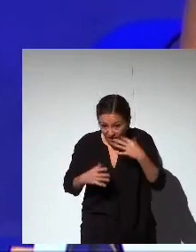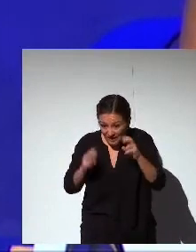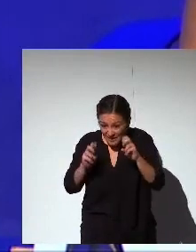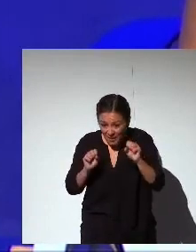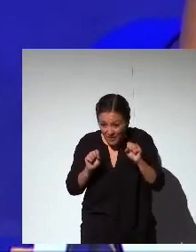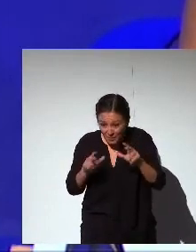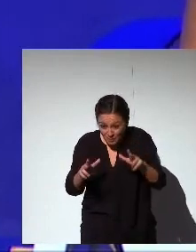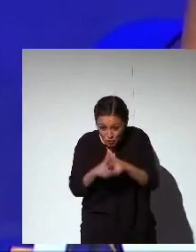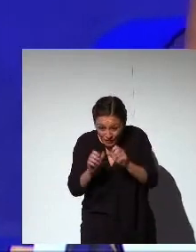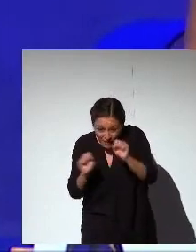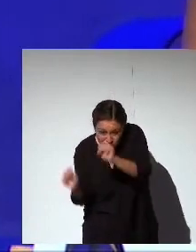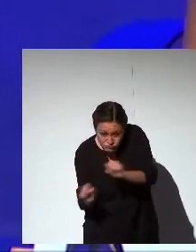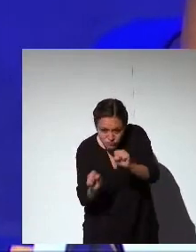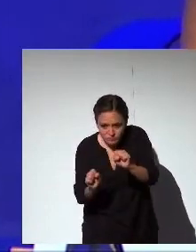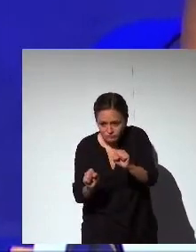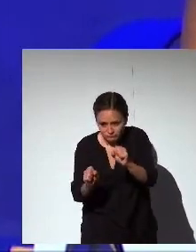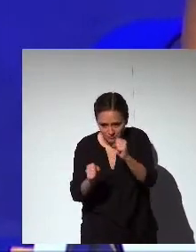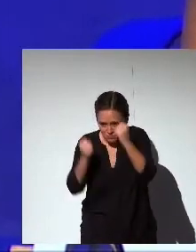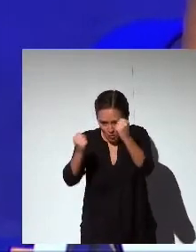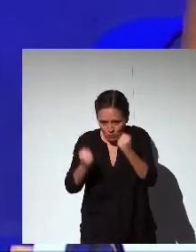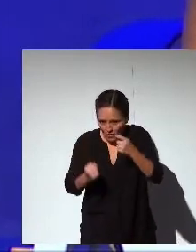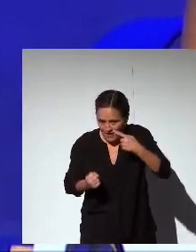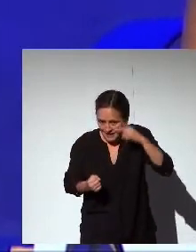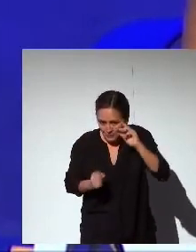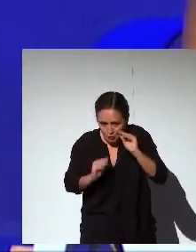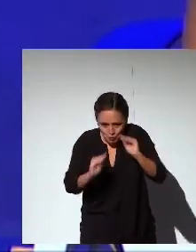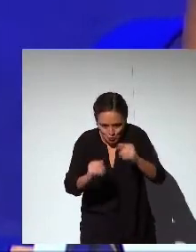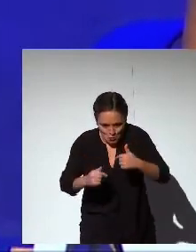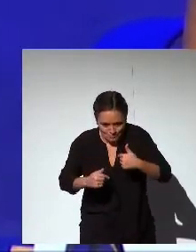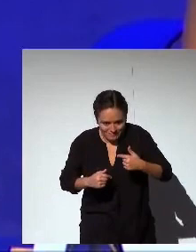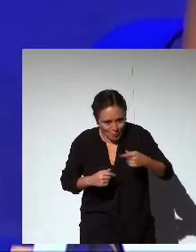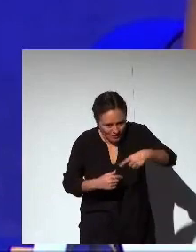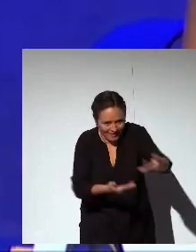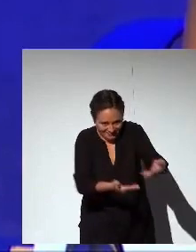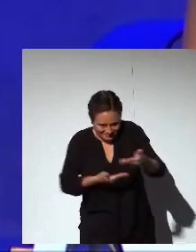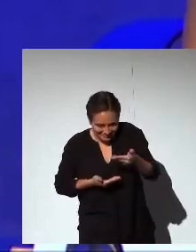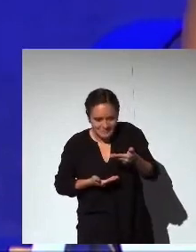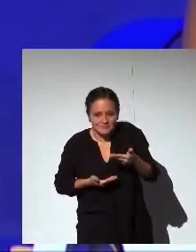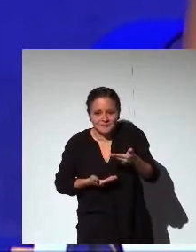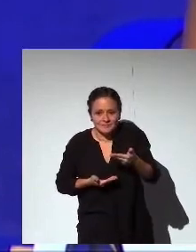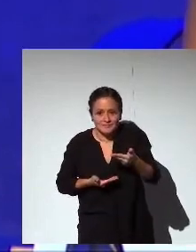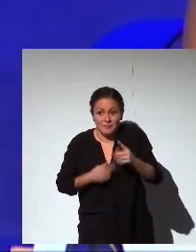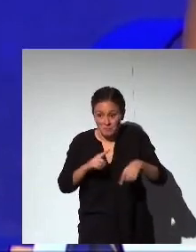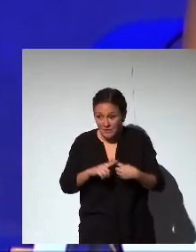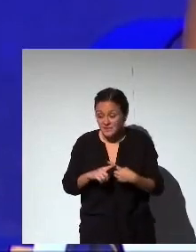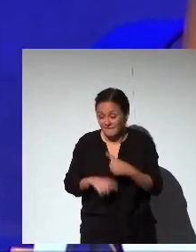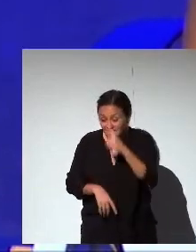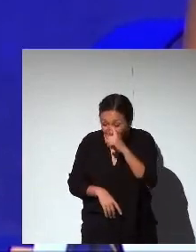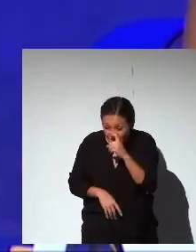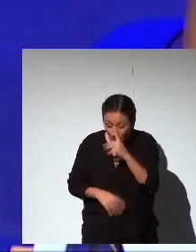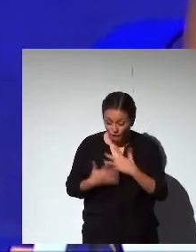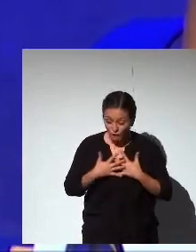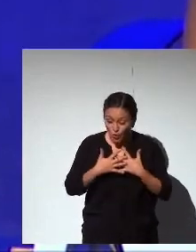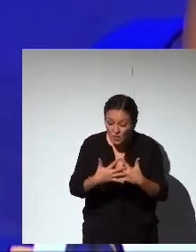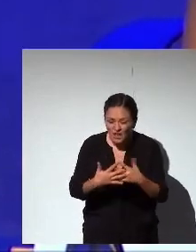social. Y sí que quiero ya por último recordar que el voluntariado no es otra cosa, ni más ni menos, que la sociedad